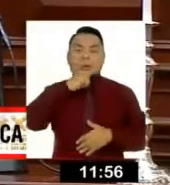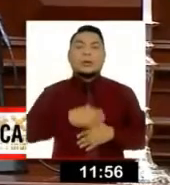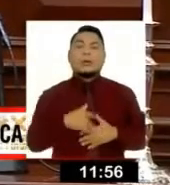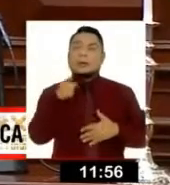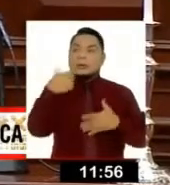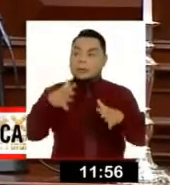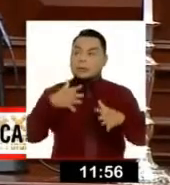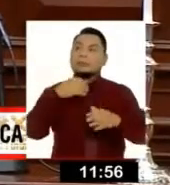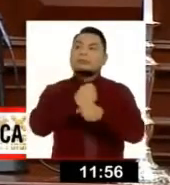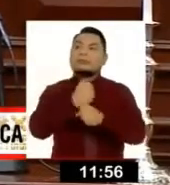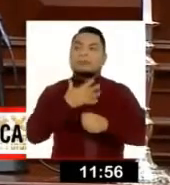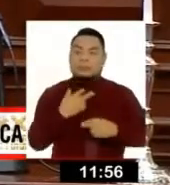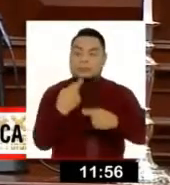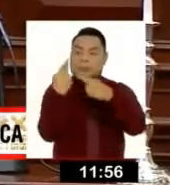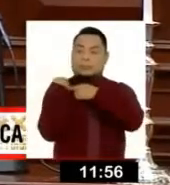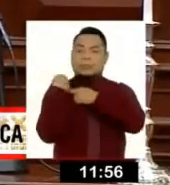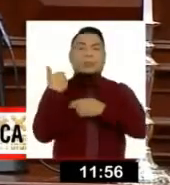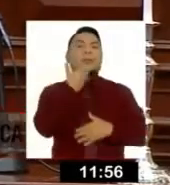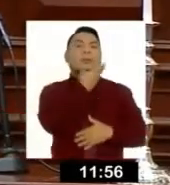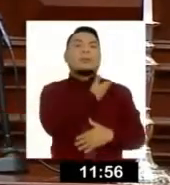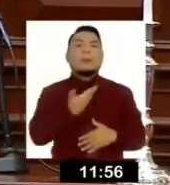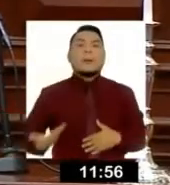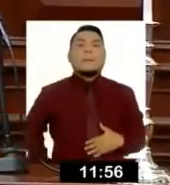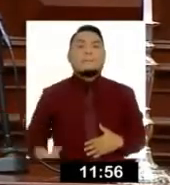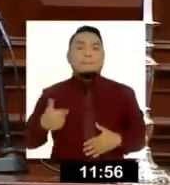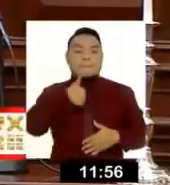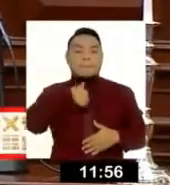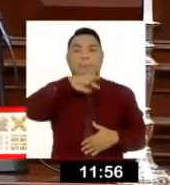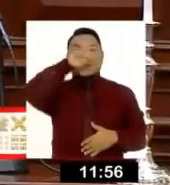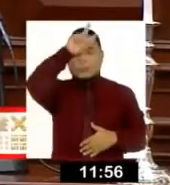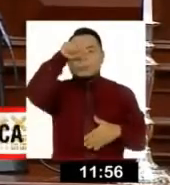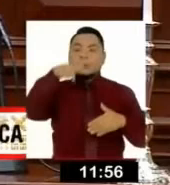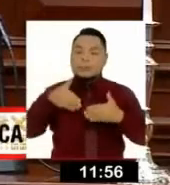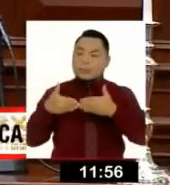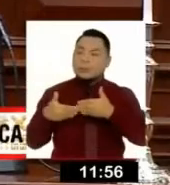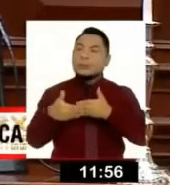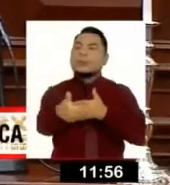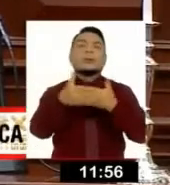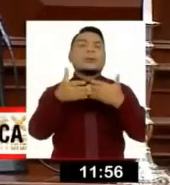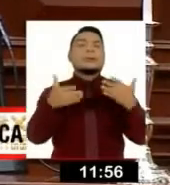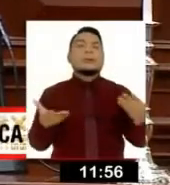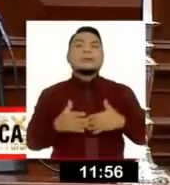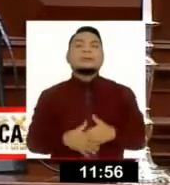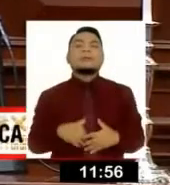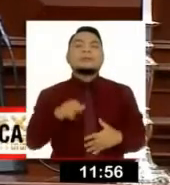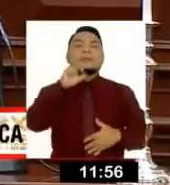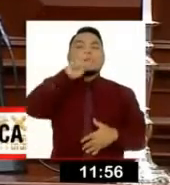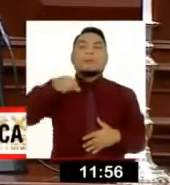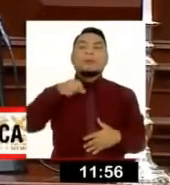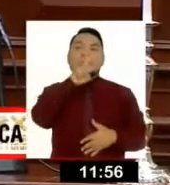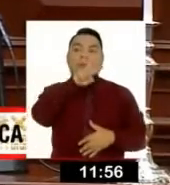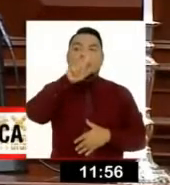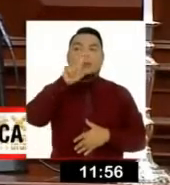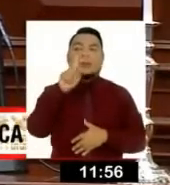que ejerceré el cargo de Presidente de la República en el periodo constitucional